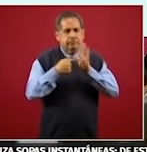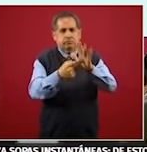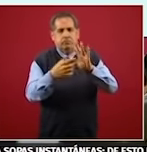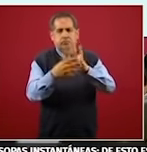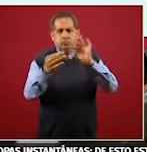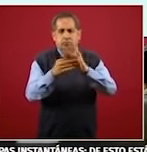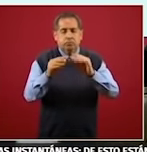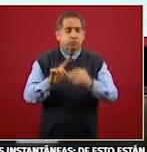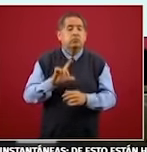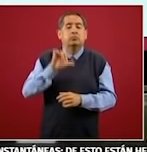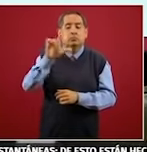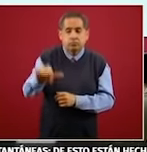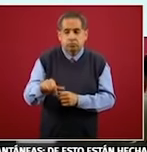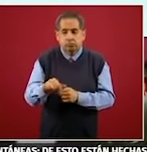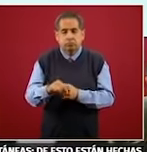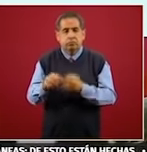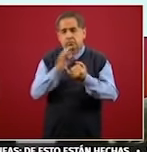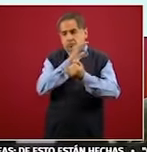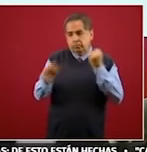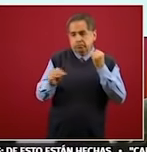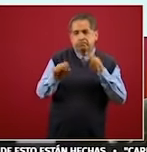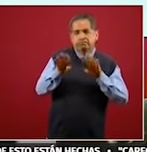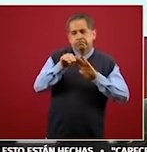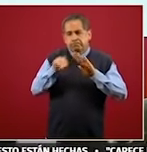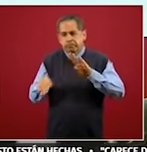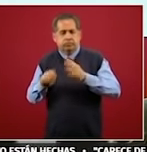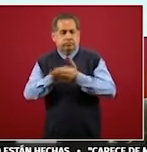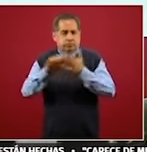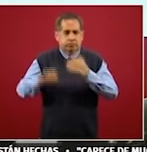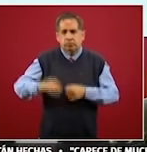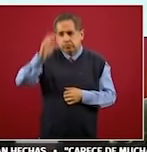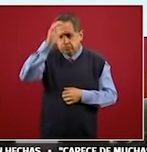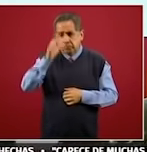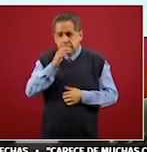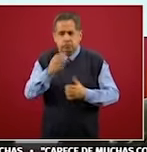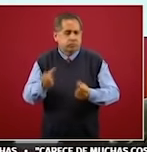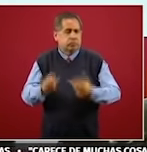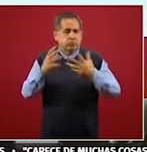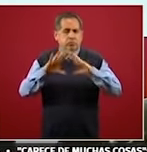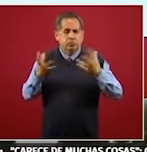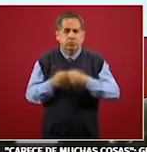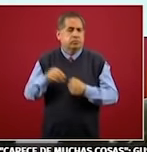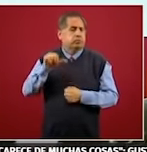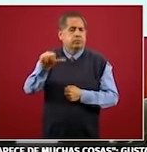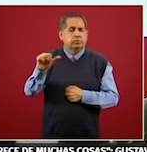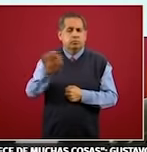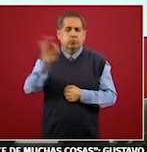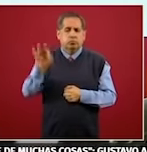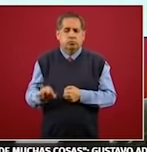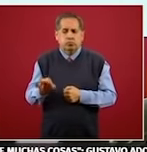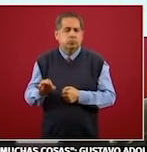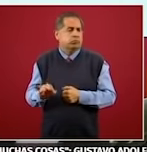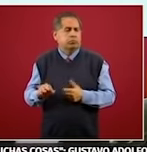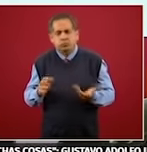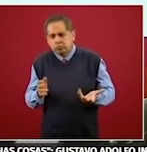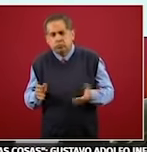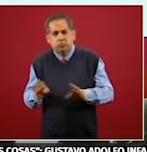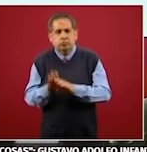descenso claro y sostenido. El caso de Coahuila, con 16% de los casos